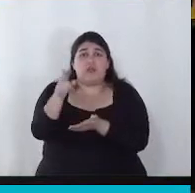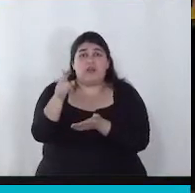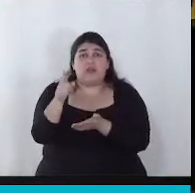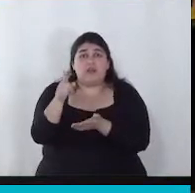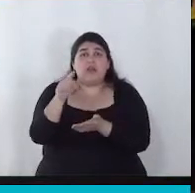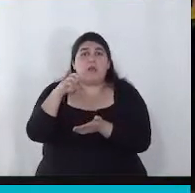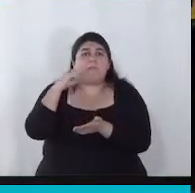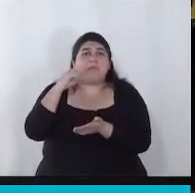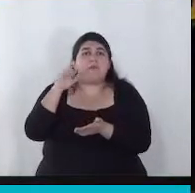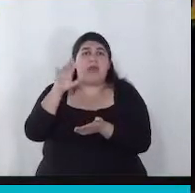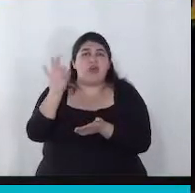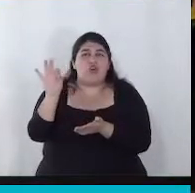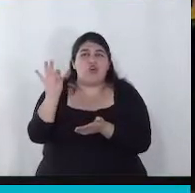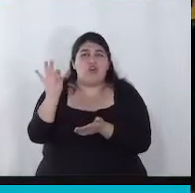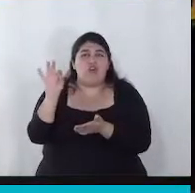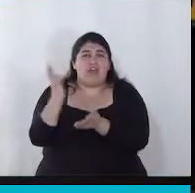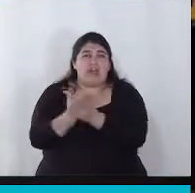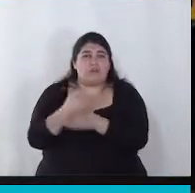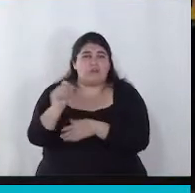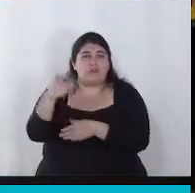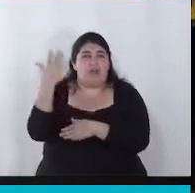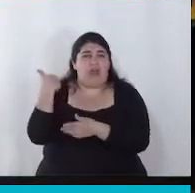no slow fair